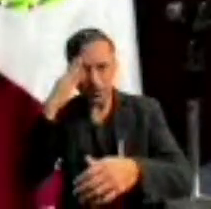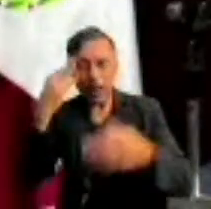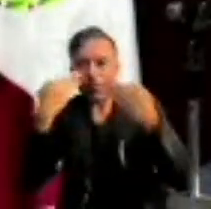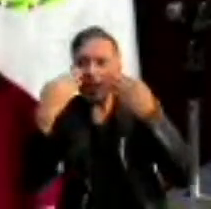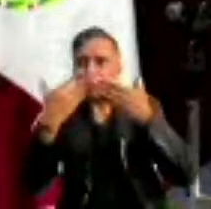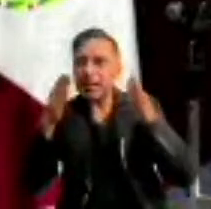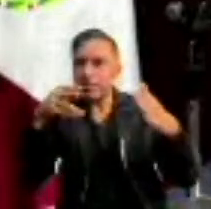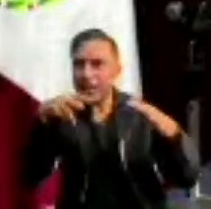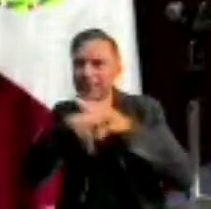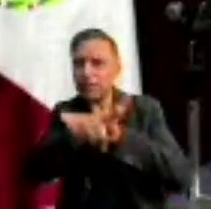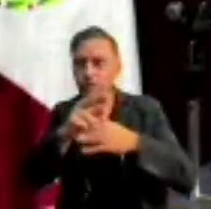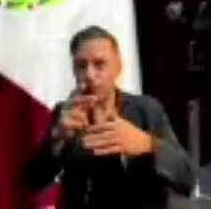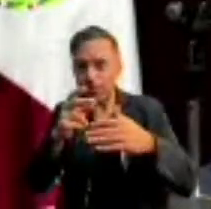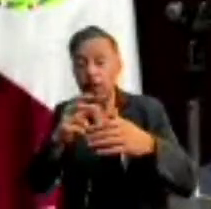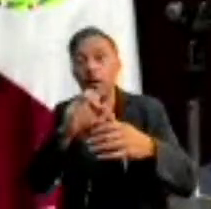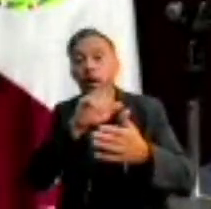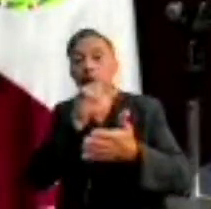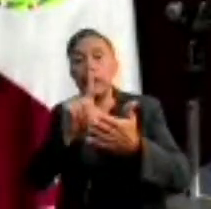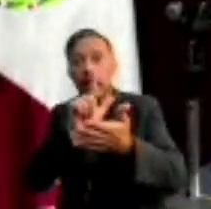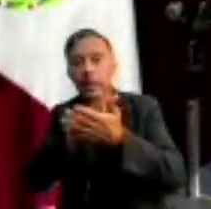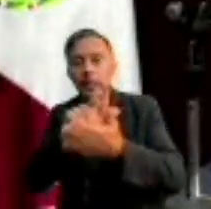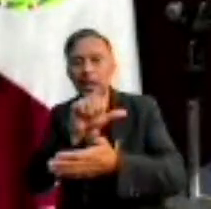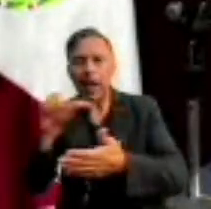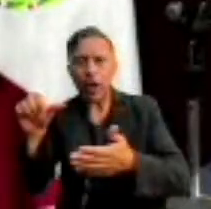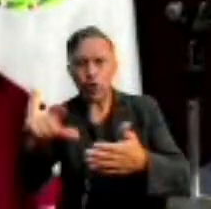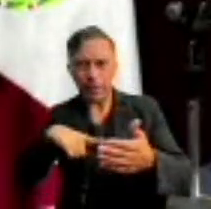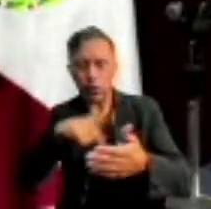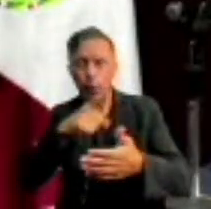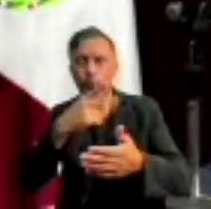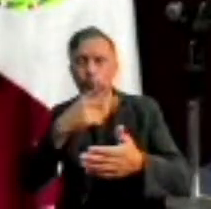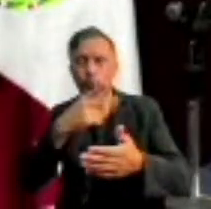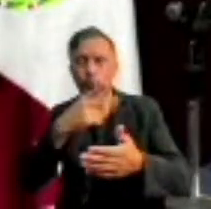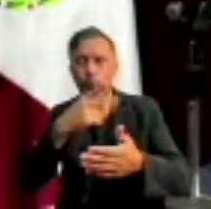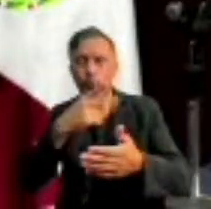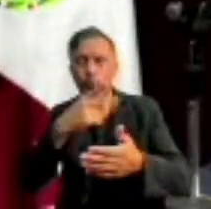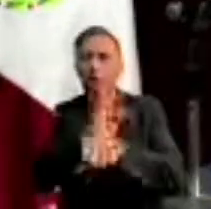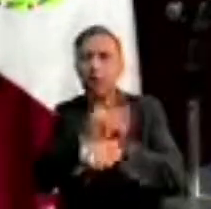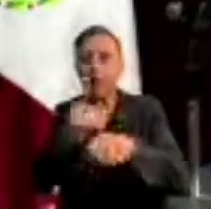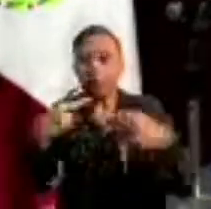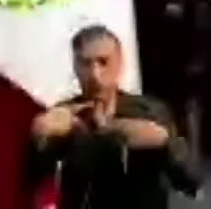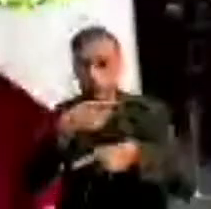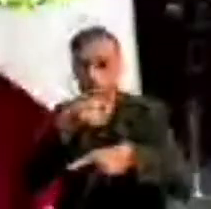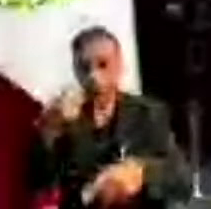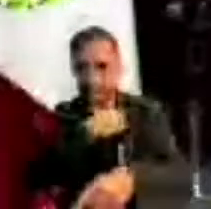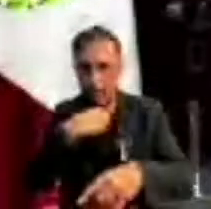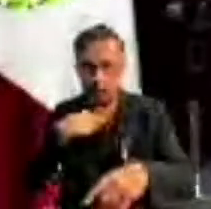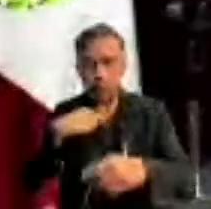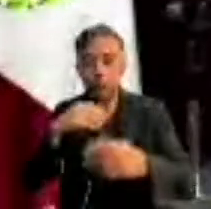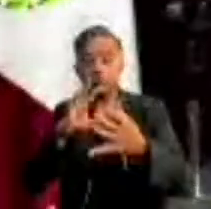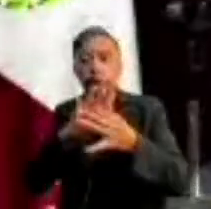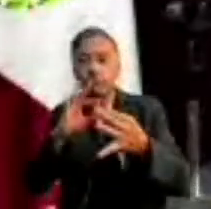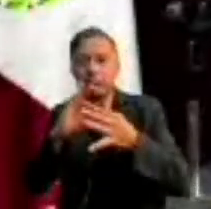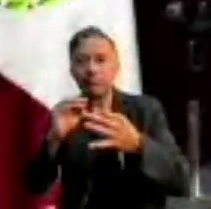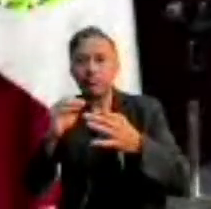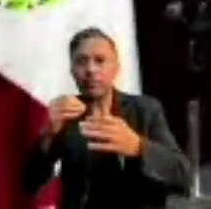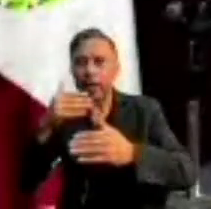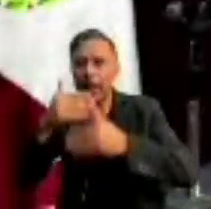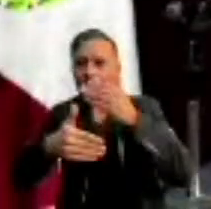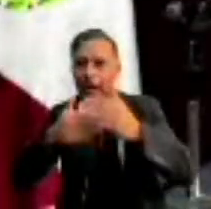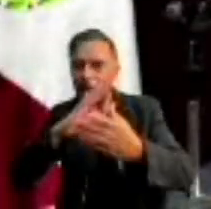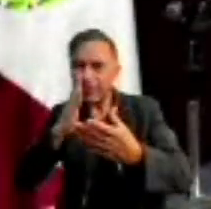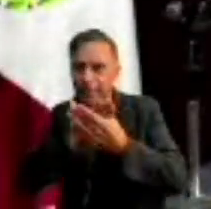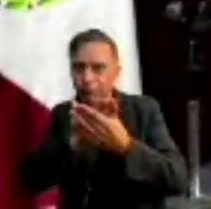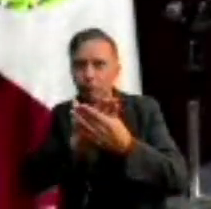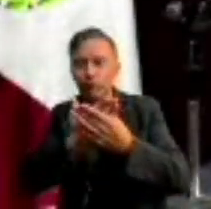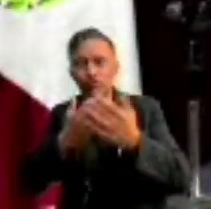gobierno digital de protección de datos personales en posesión de sujetos obligados de archivos y administración de documentos todas